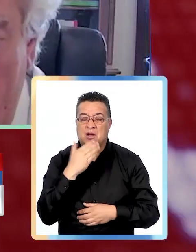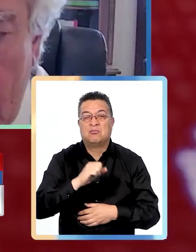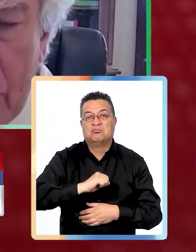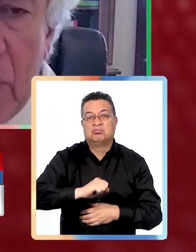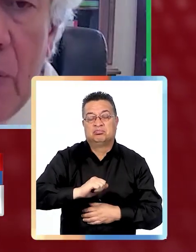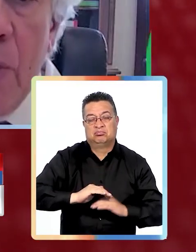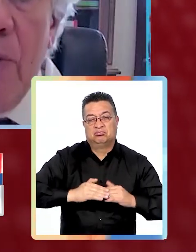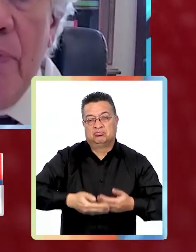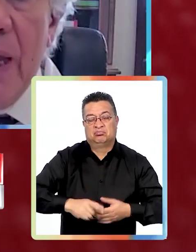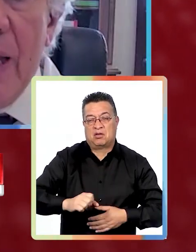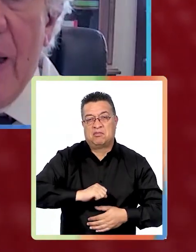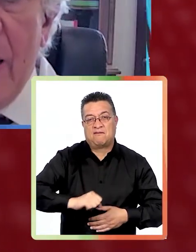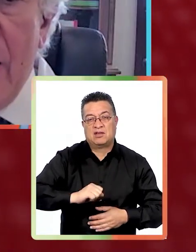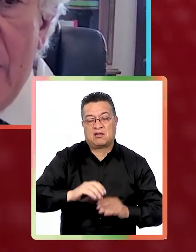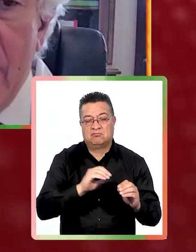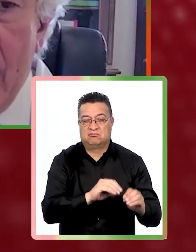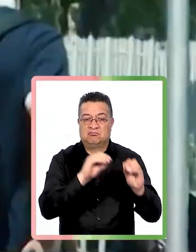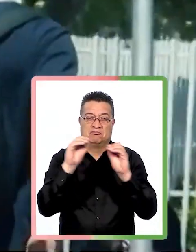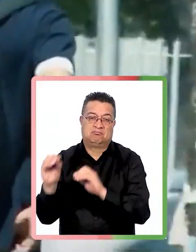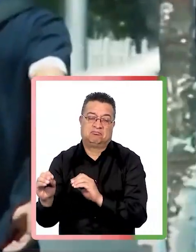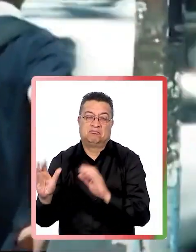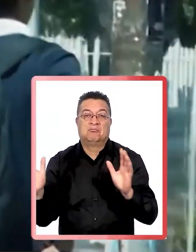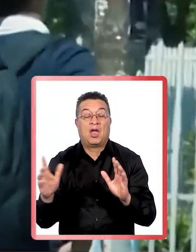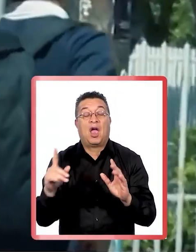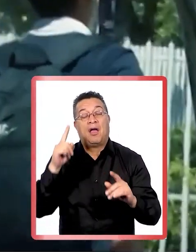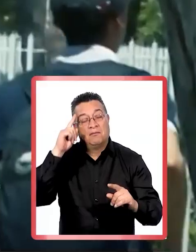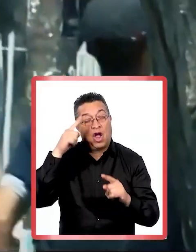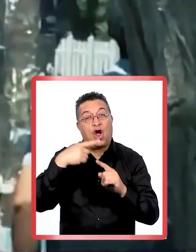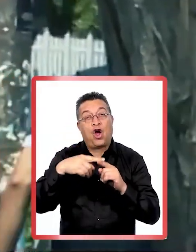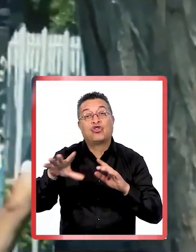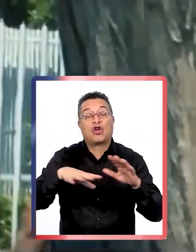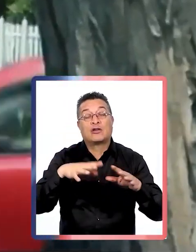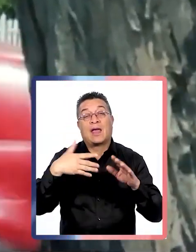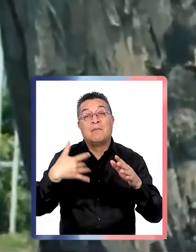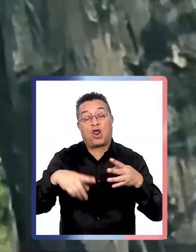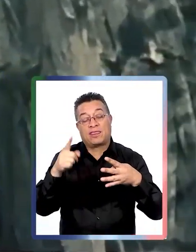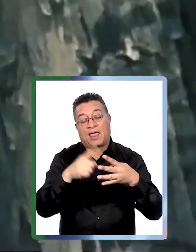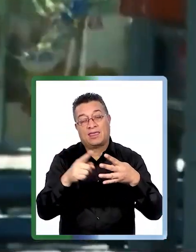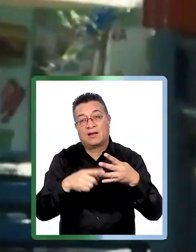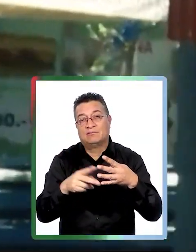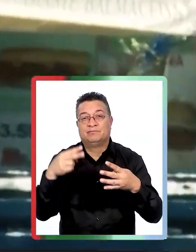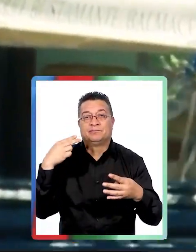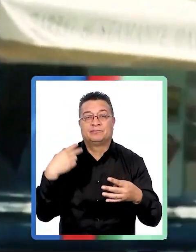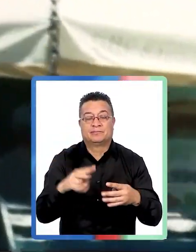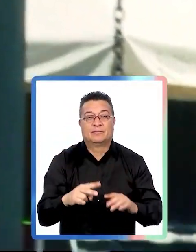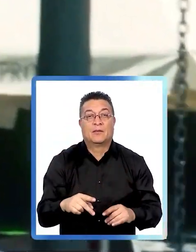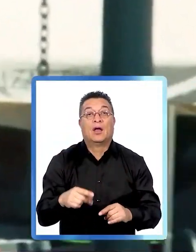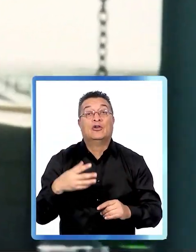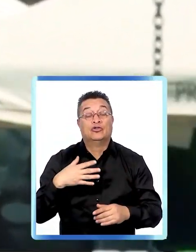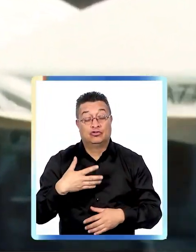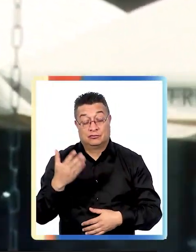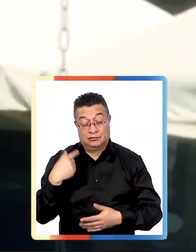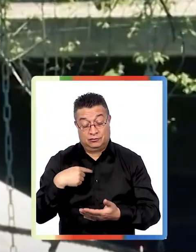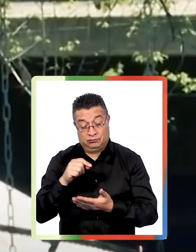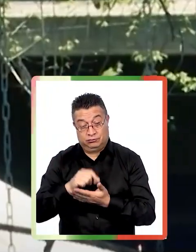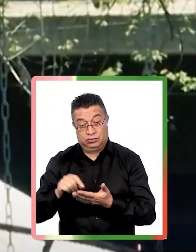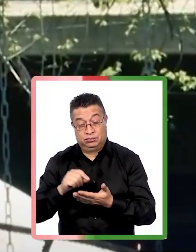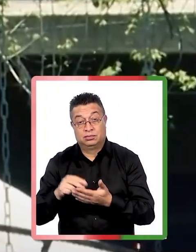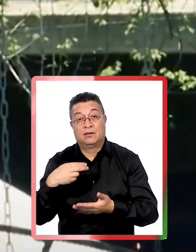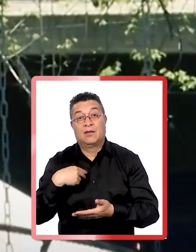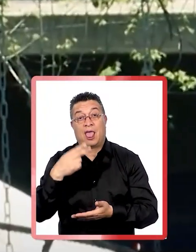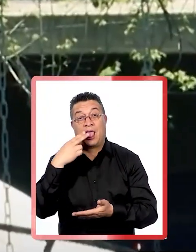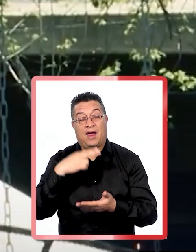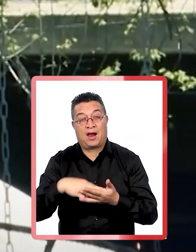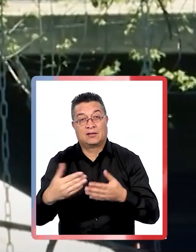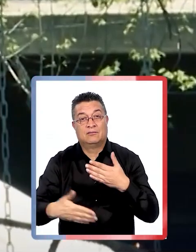métodos anticonceptivos, y en fin, tienen otras prioridades distintas. Algo que yo escribí hace poco